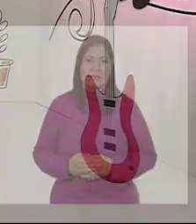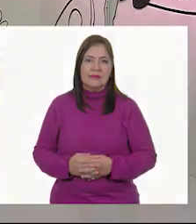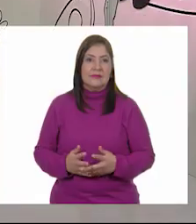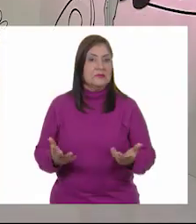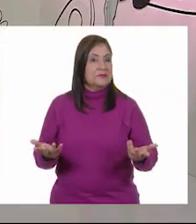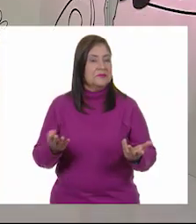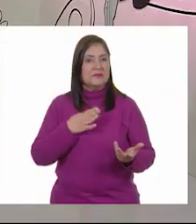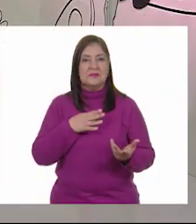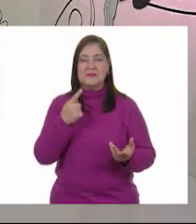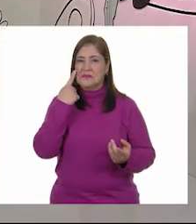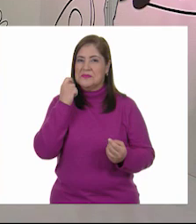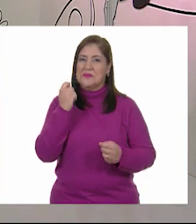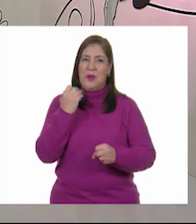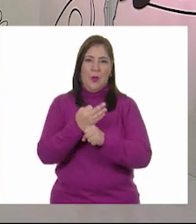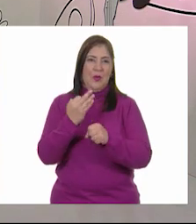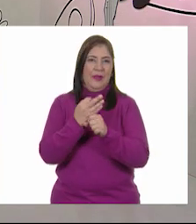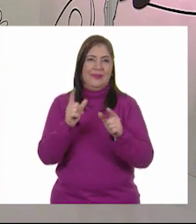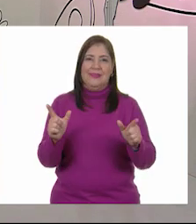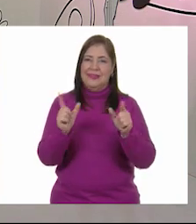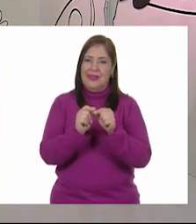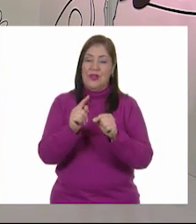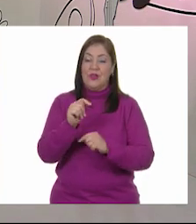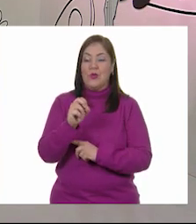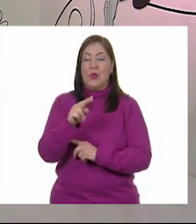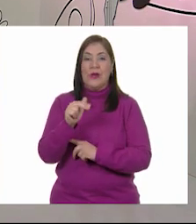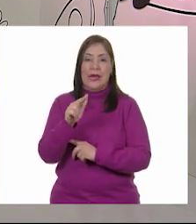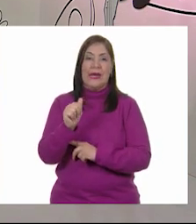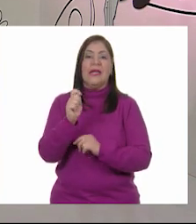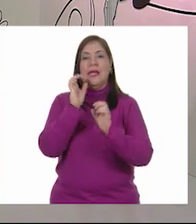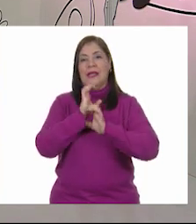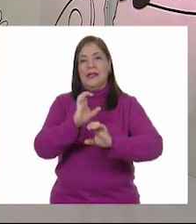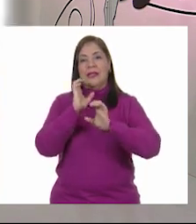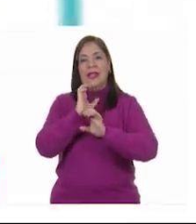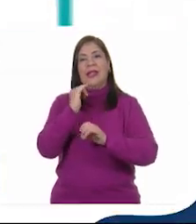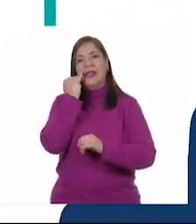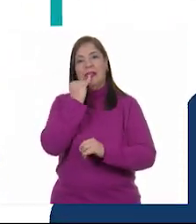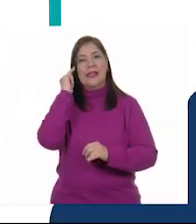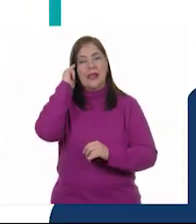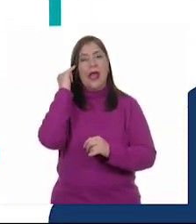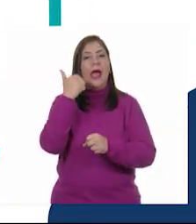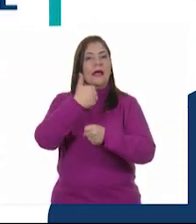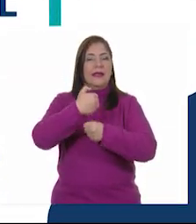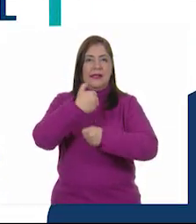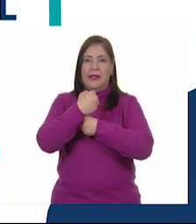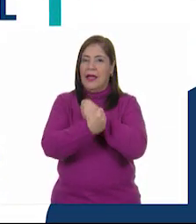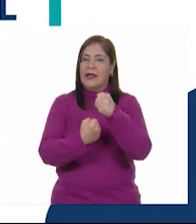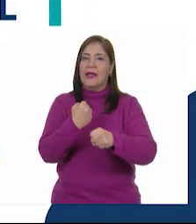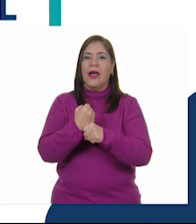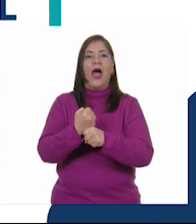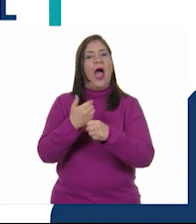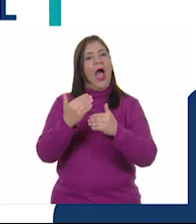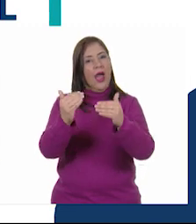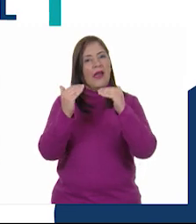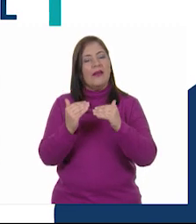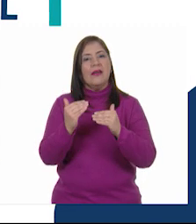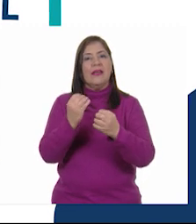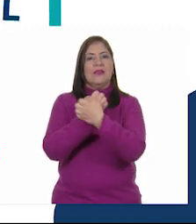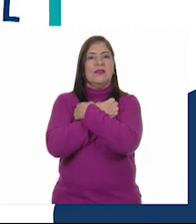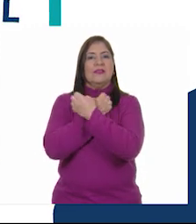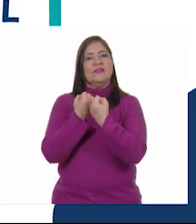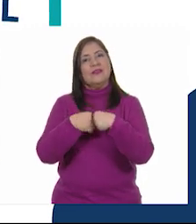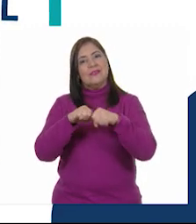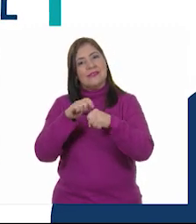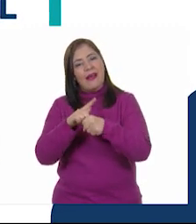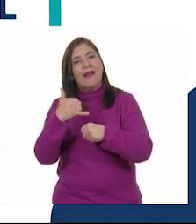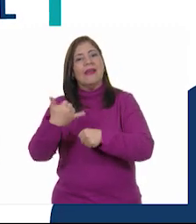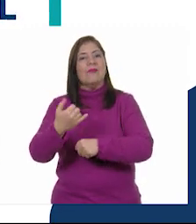Bueno, pues por nuestra parte es todo en Tonana y el canto en lengua indígena de sexto grado. Les dejamos con educación socioemocional, pero